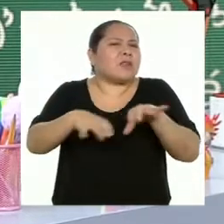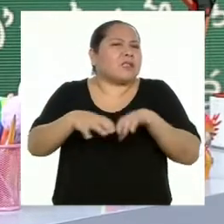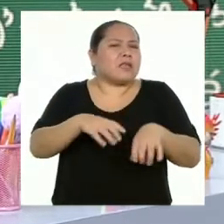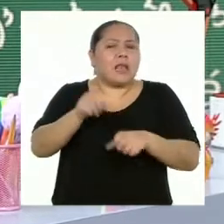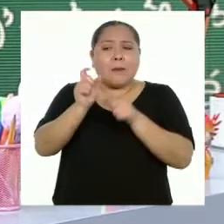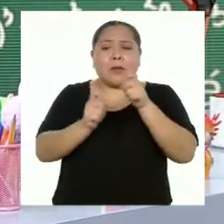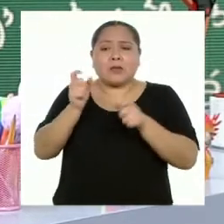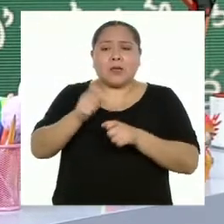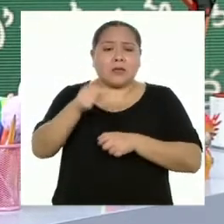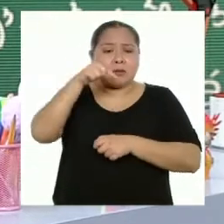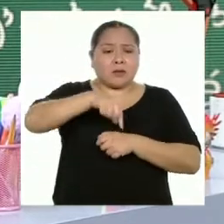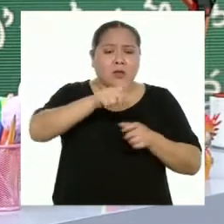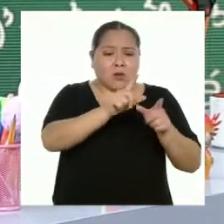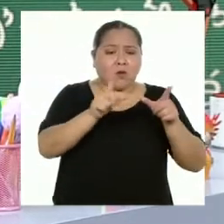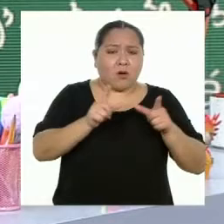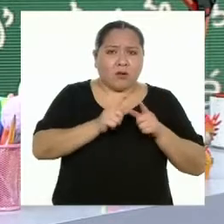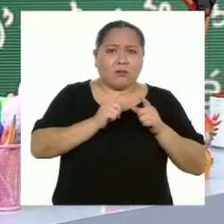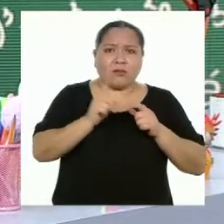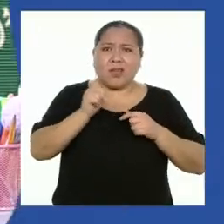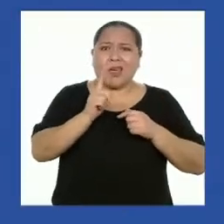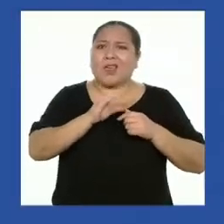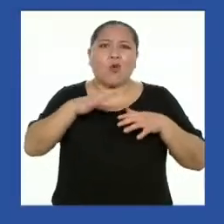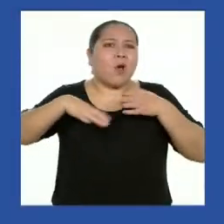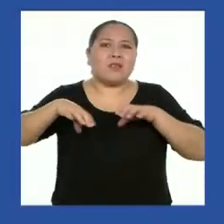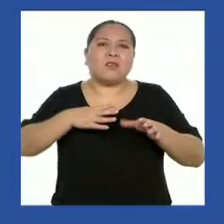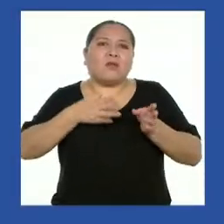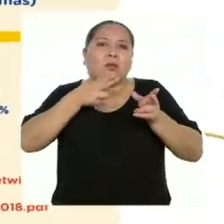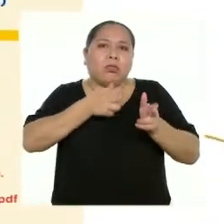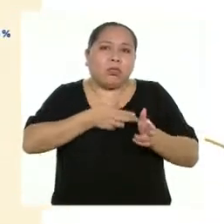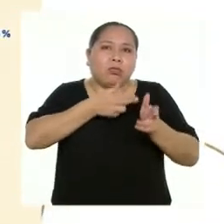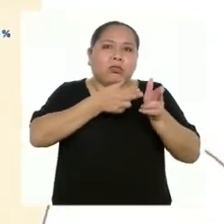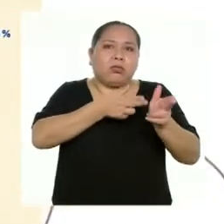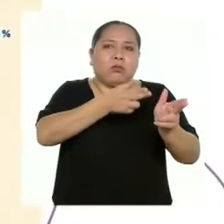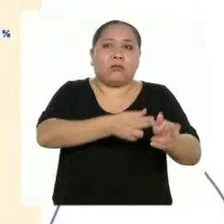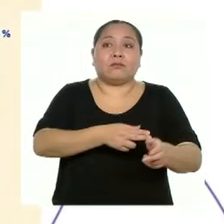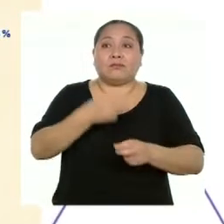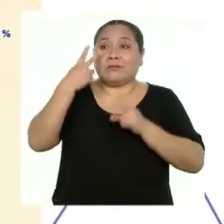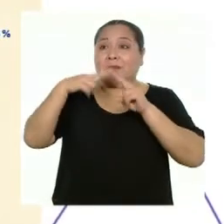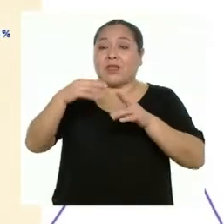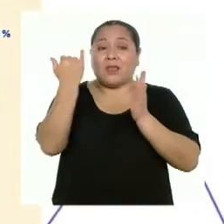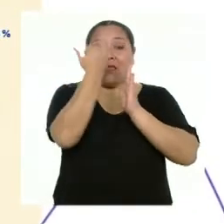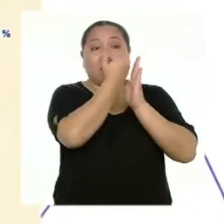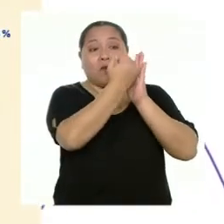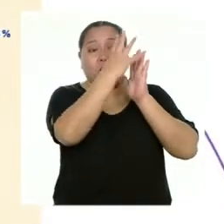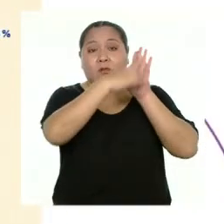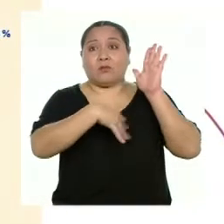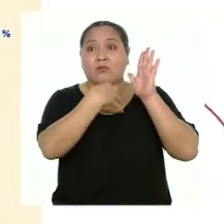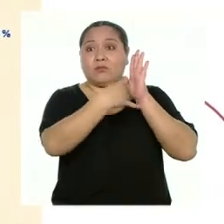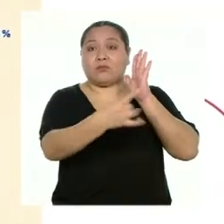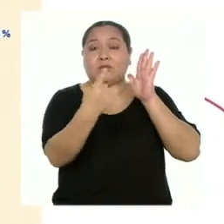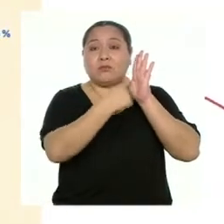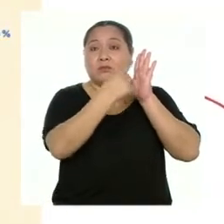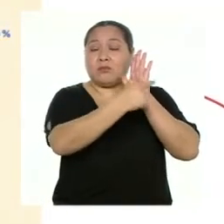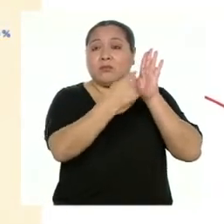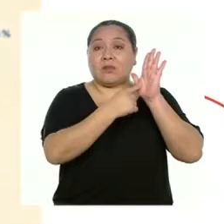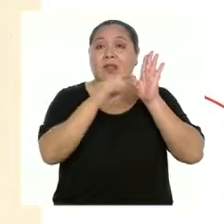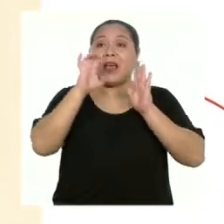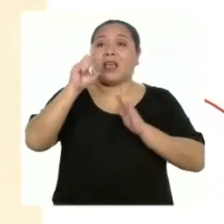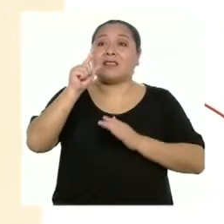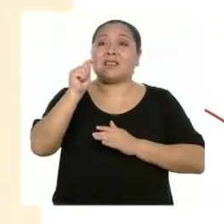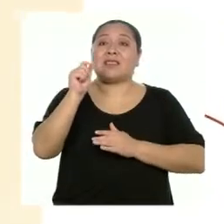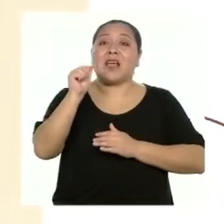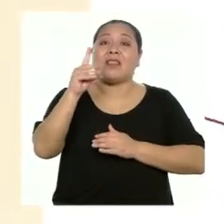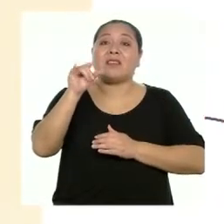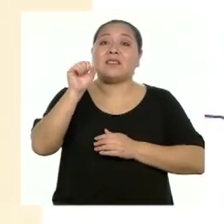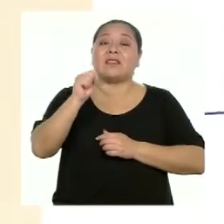ciudad en la que vivo por el tema del tráfico. Como ven en la gráfica en pantalla, está presente la estadística por edades.